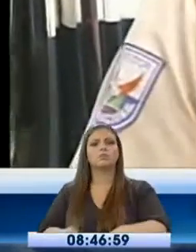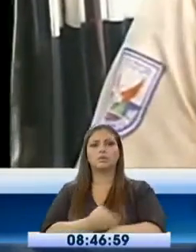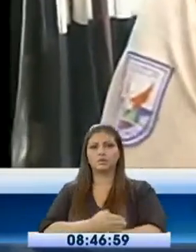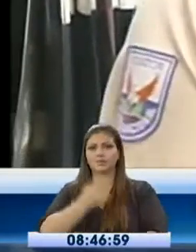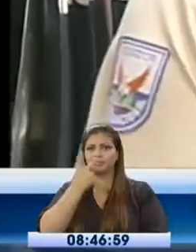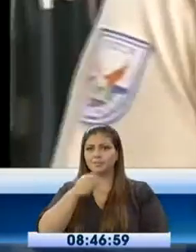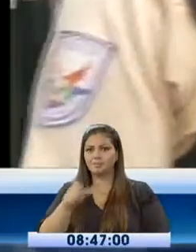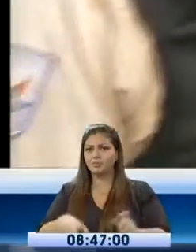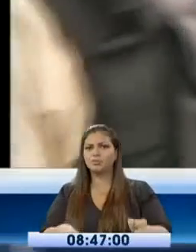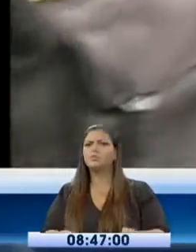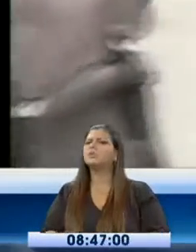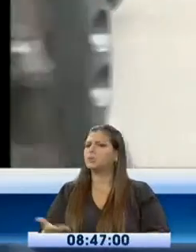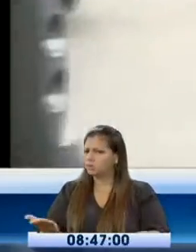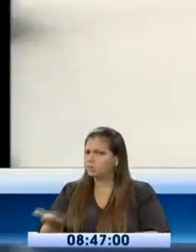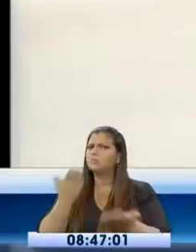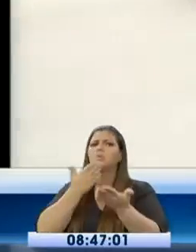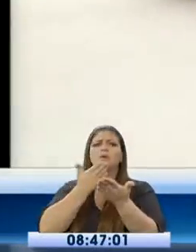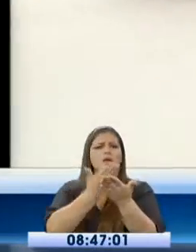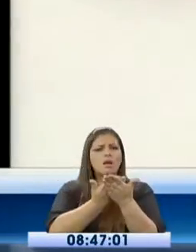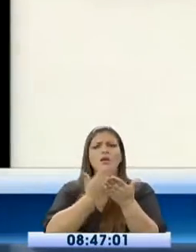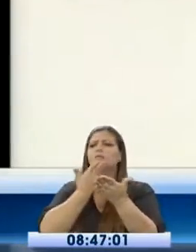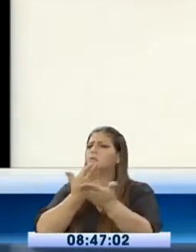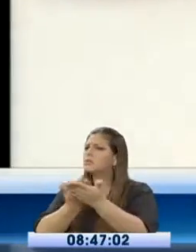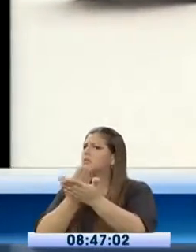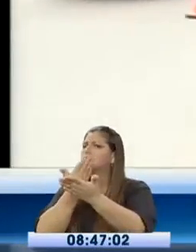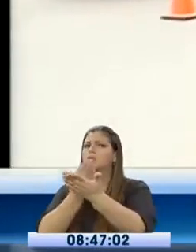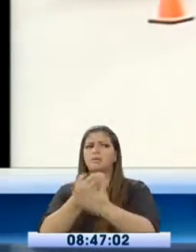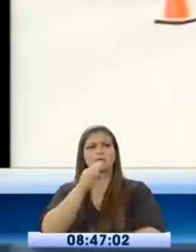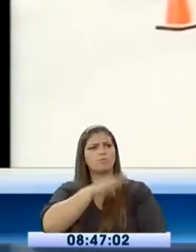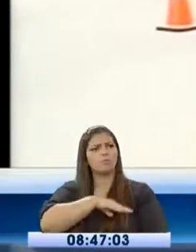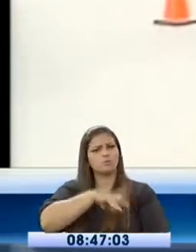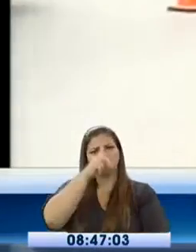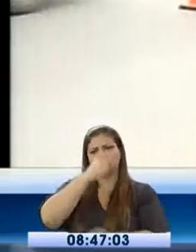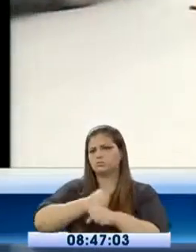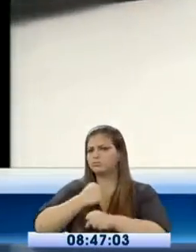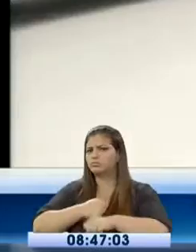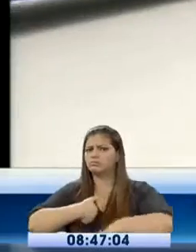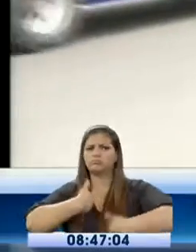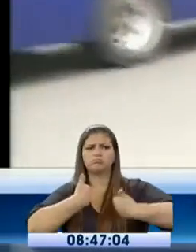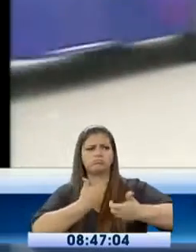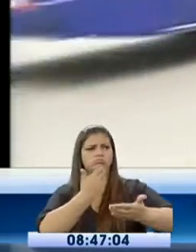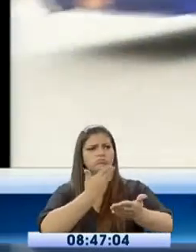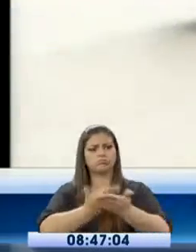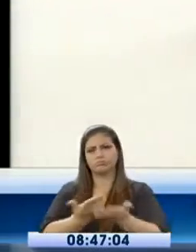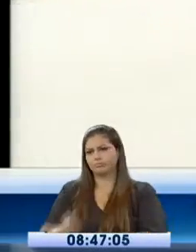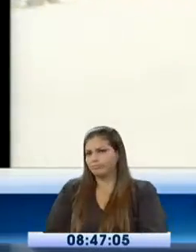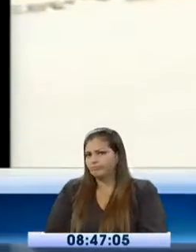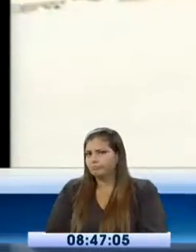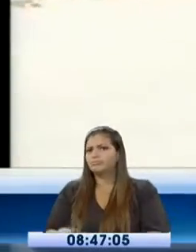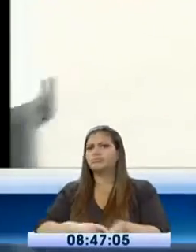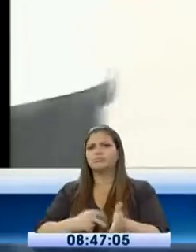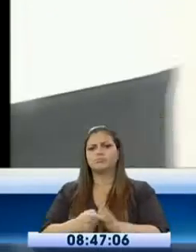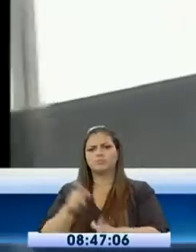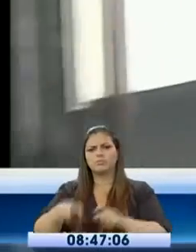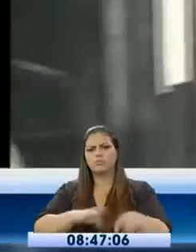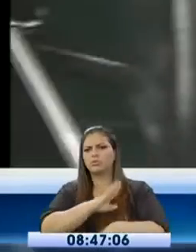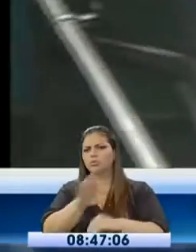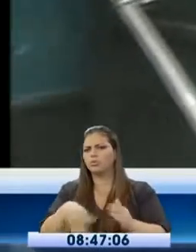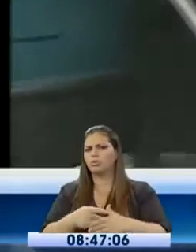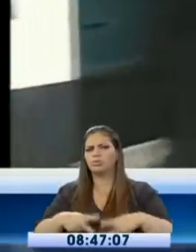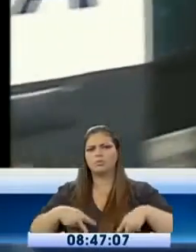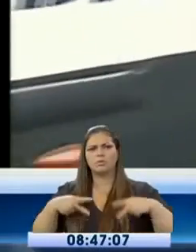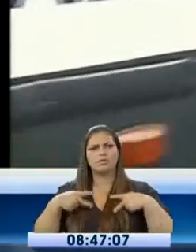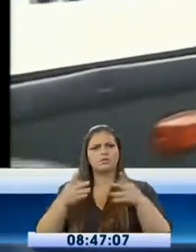agradecida con el trabajo policial. De igual manera, así estamos dando y brindando la seguridad que se merece la ciudadanía de nuestro